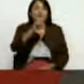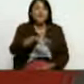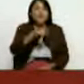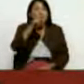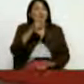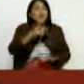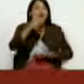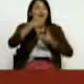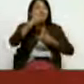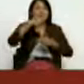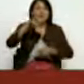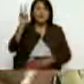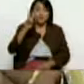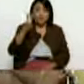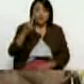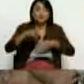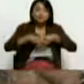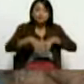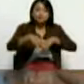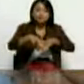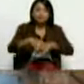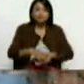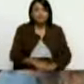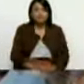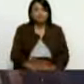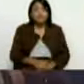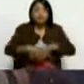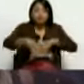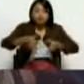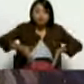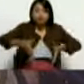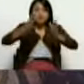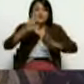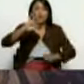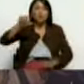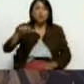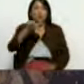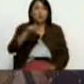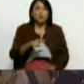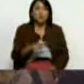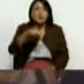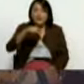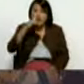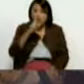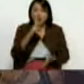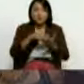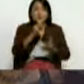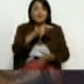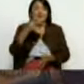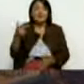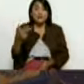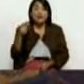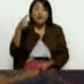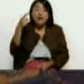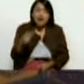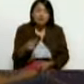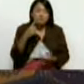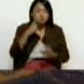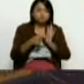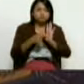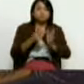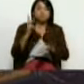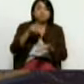cantautor venezolano en un desfile por el bulevar 5 de Julio edición 2023 que viene cargada con una participación